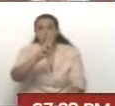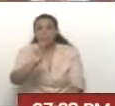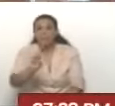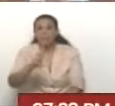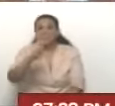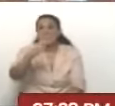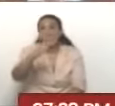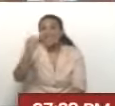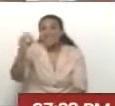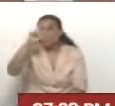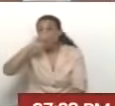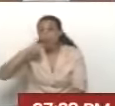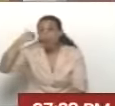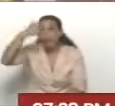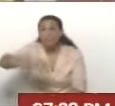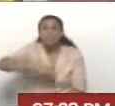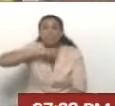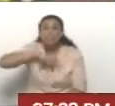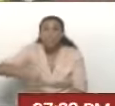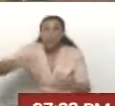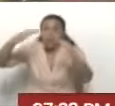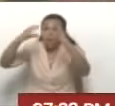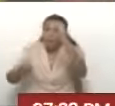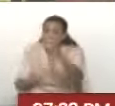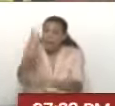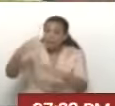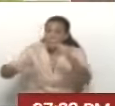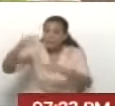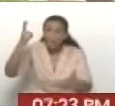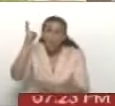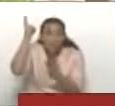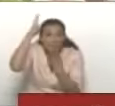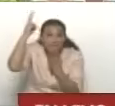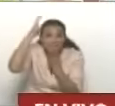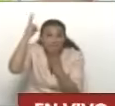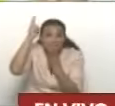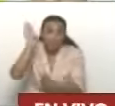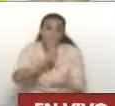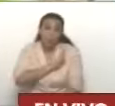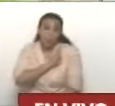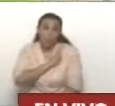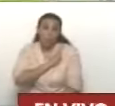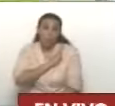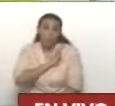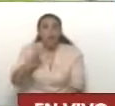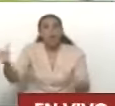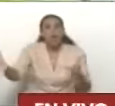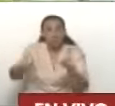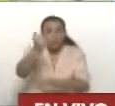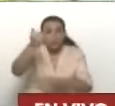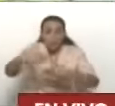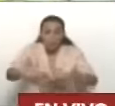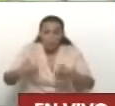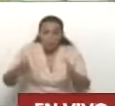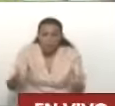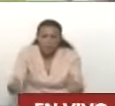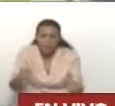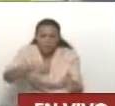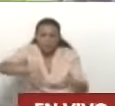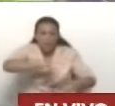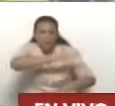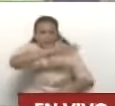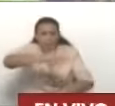300 años de historia tiene. Los indios caquetíos consiguieron un cofre en el